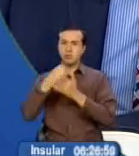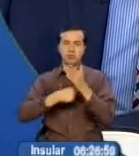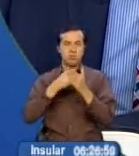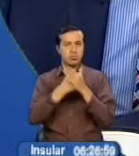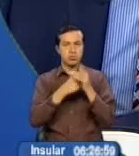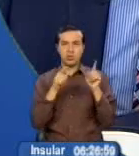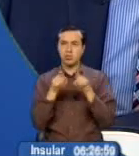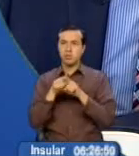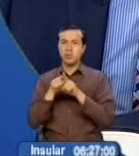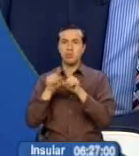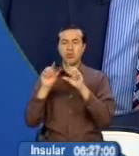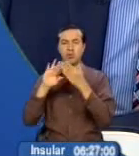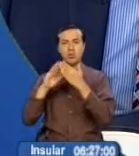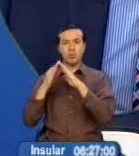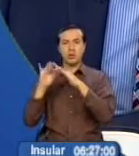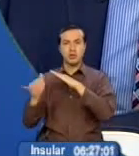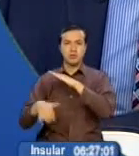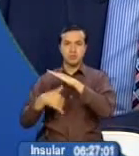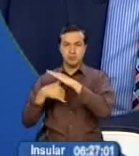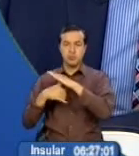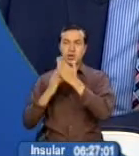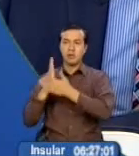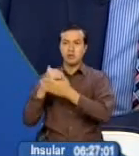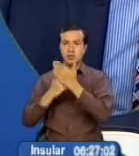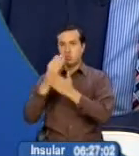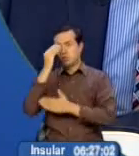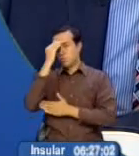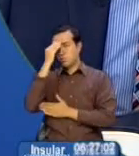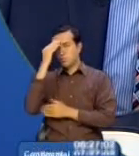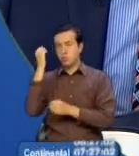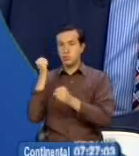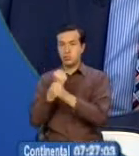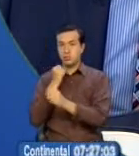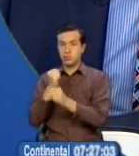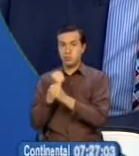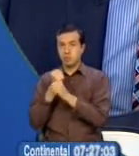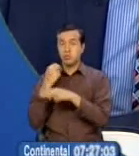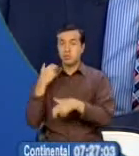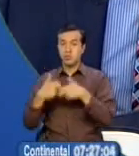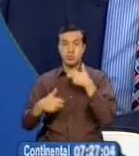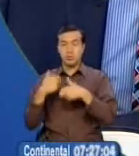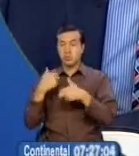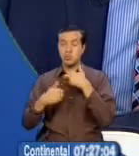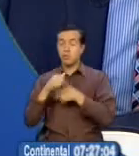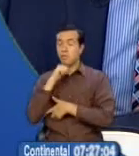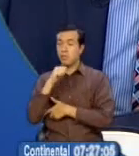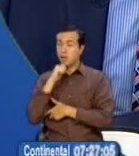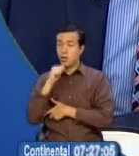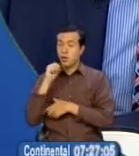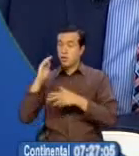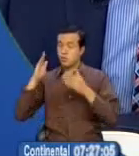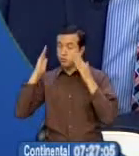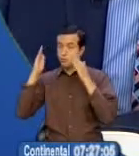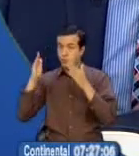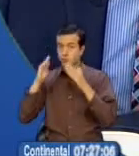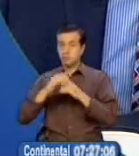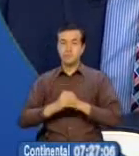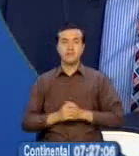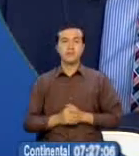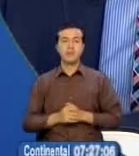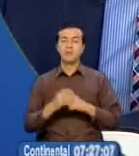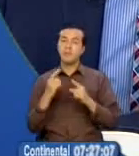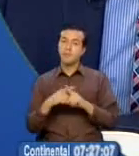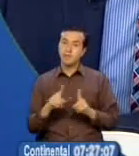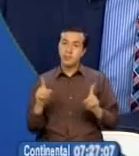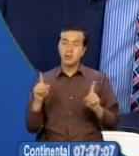ocurre con la comunidad LGBTI. El tema del acceso a la educación y trabajo son problemáticas que todavía no se han trabajado fuertemente. Sin embargo,